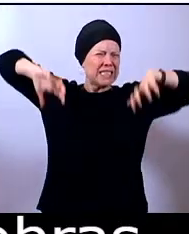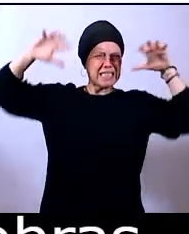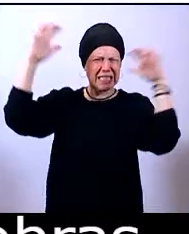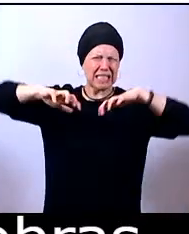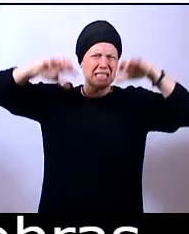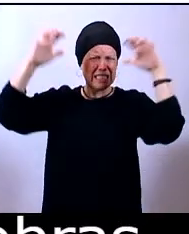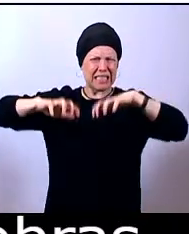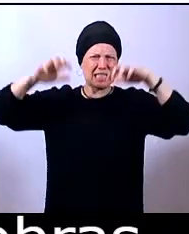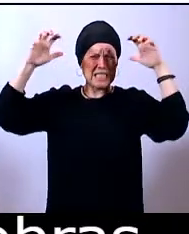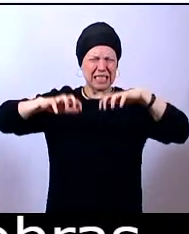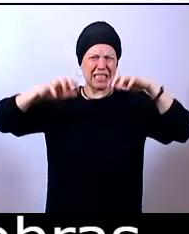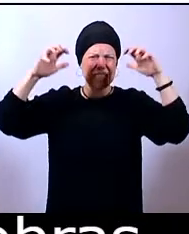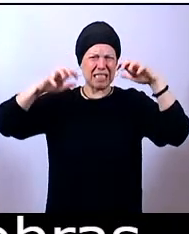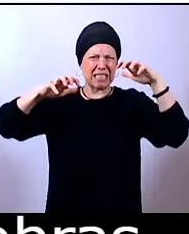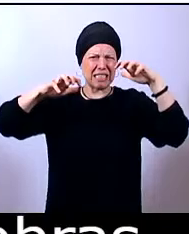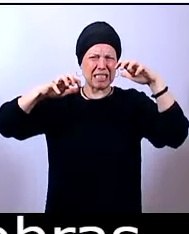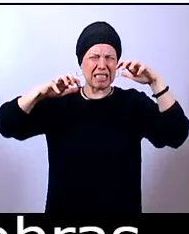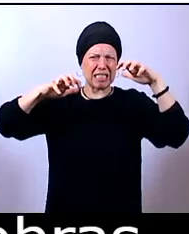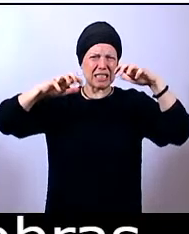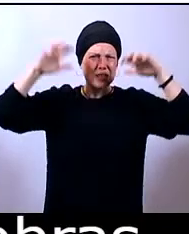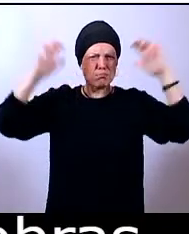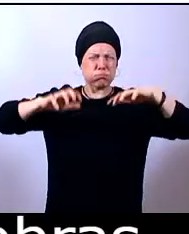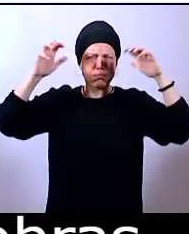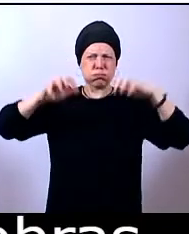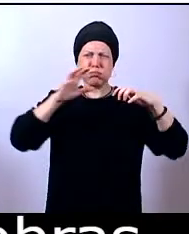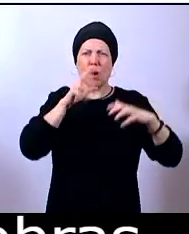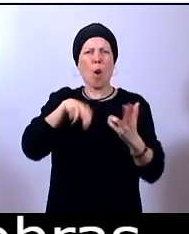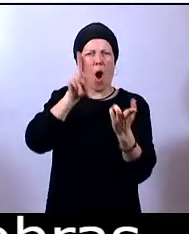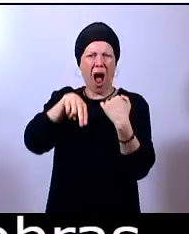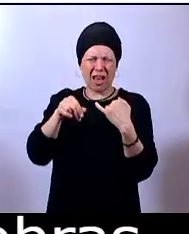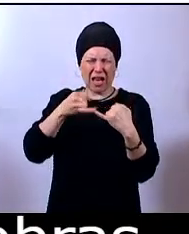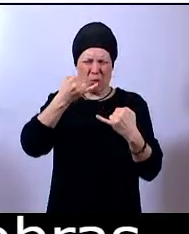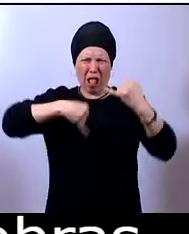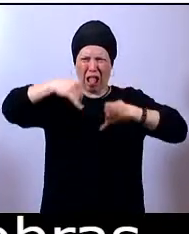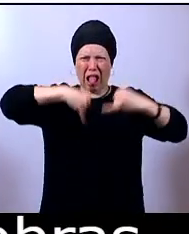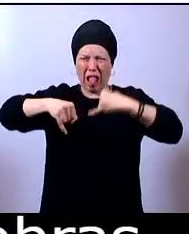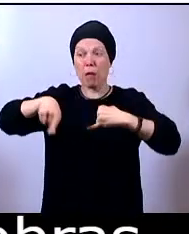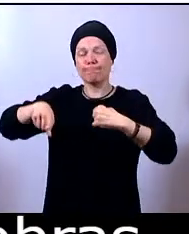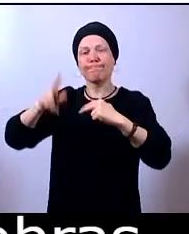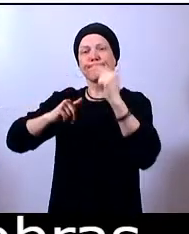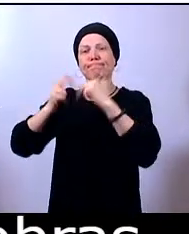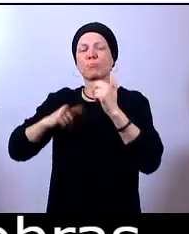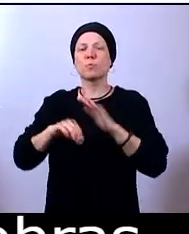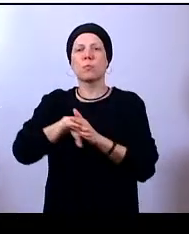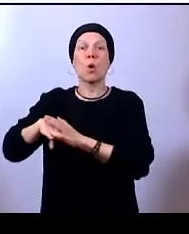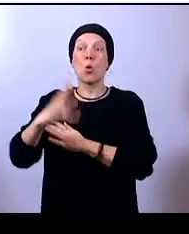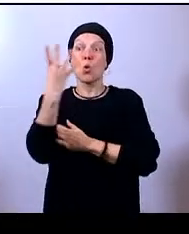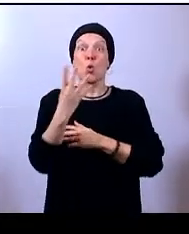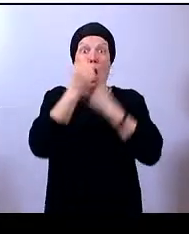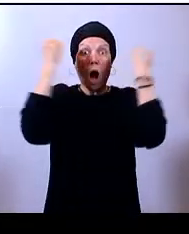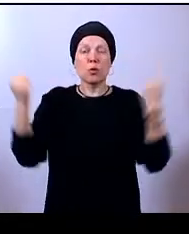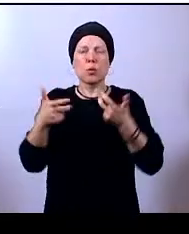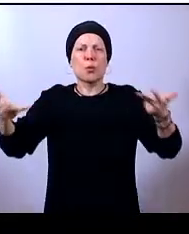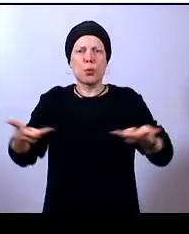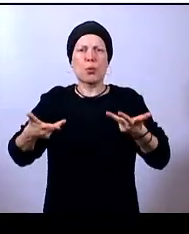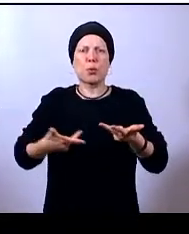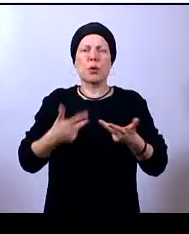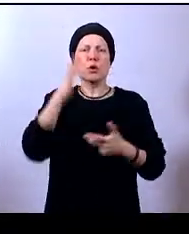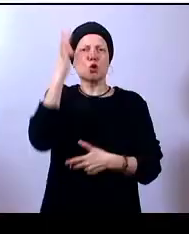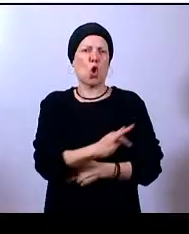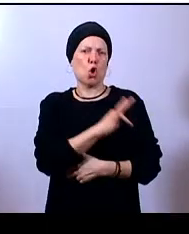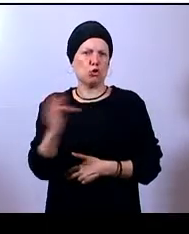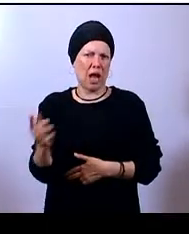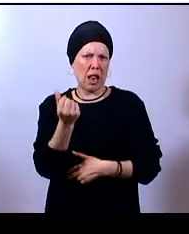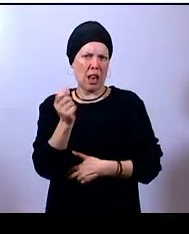están reparando las fisuras en la calzada. Las 4 actuaciones de emergencia suman una inversión